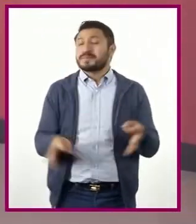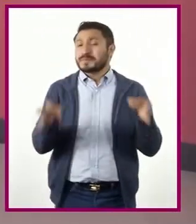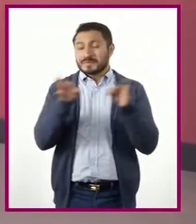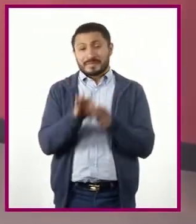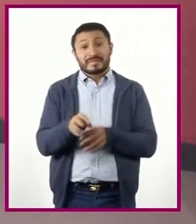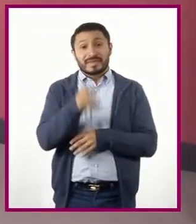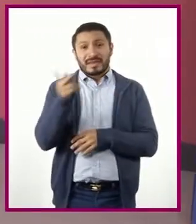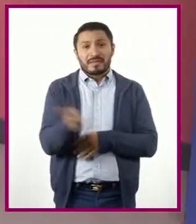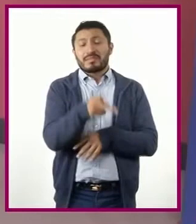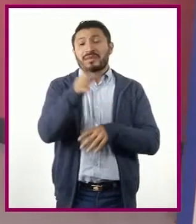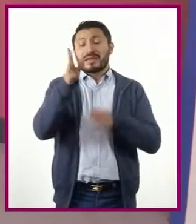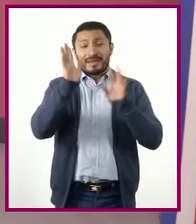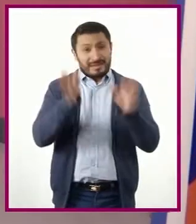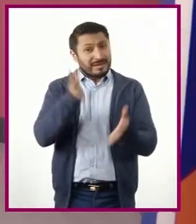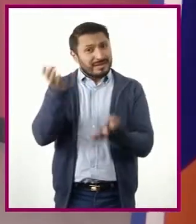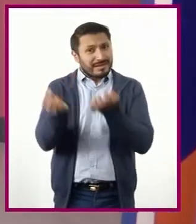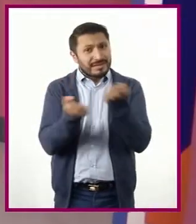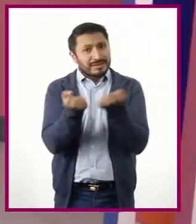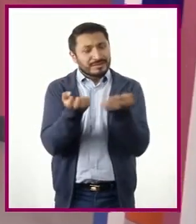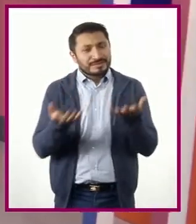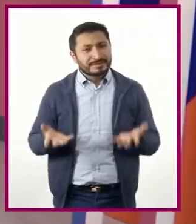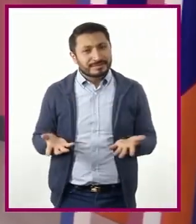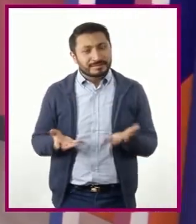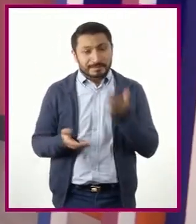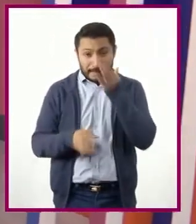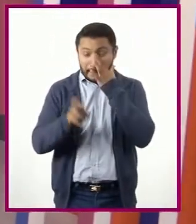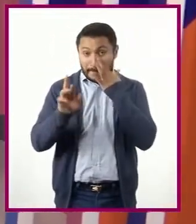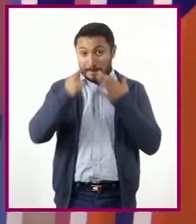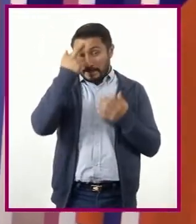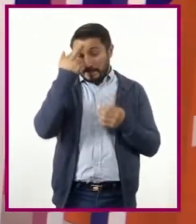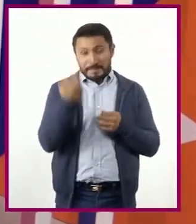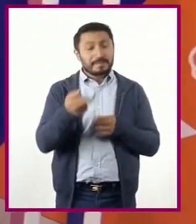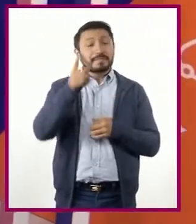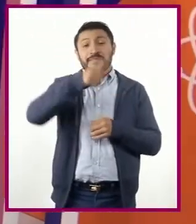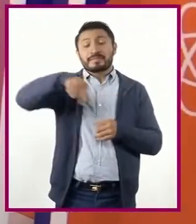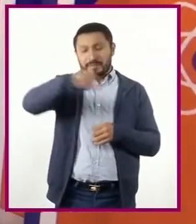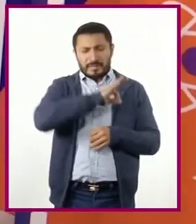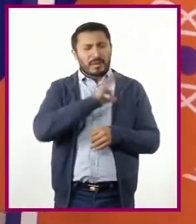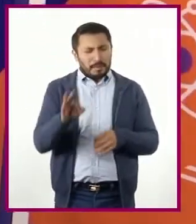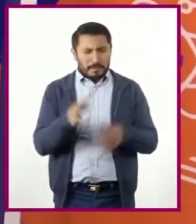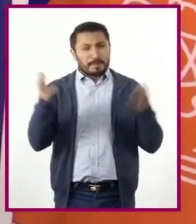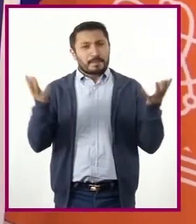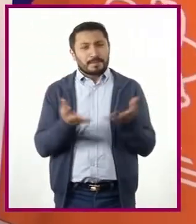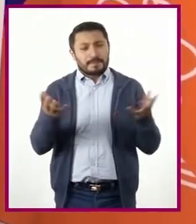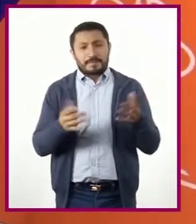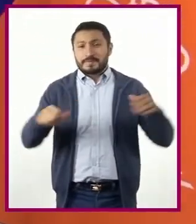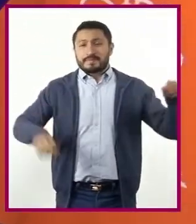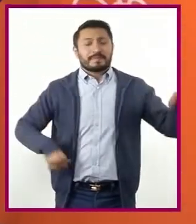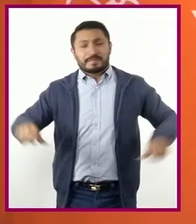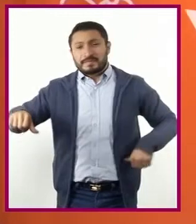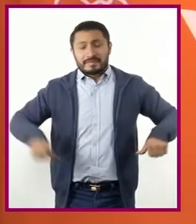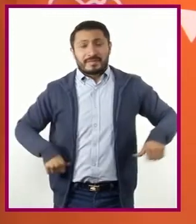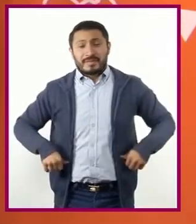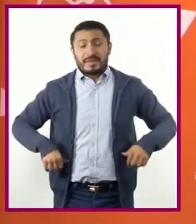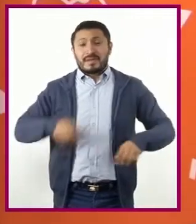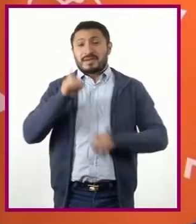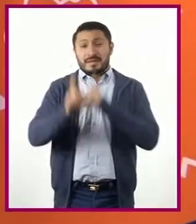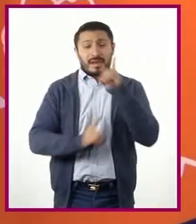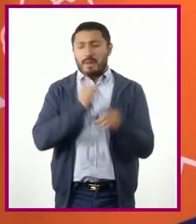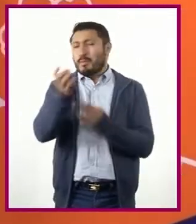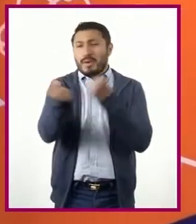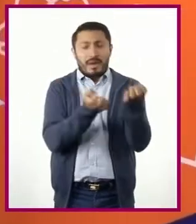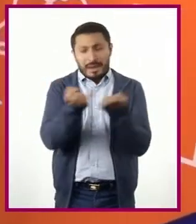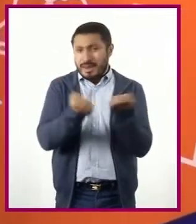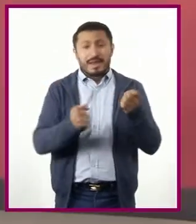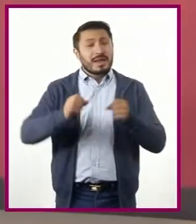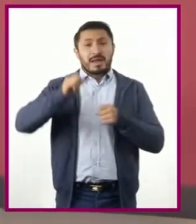Además, ¿ya hicieron algo de ejercicio? Recuerden que dentro de lo posible debemos realizar actividad física varias veces